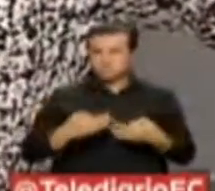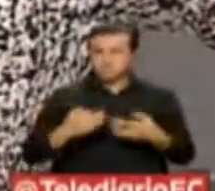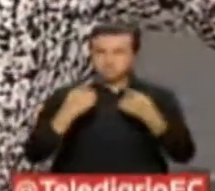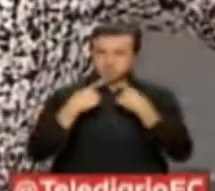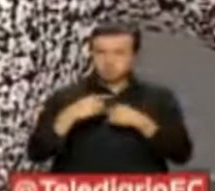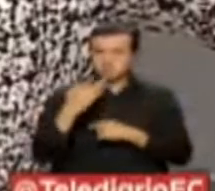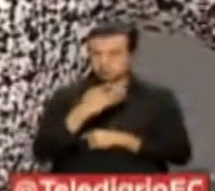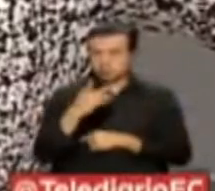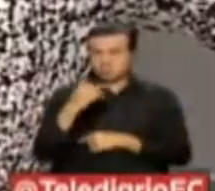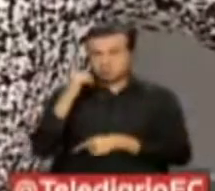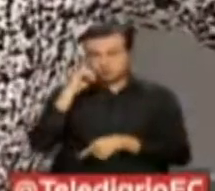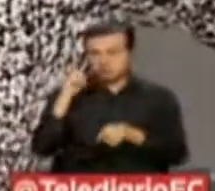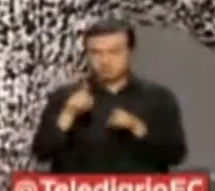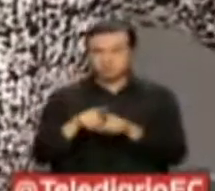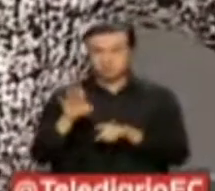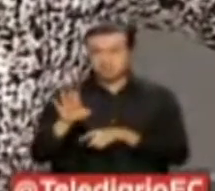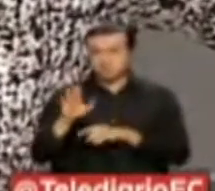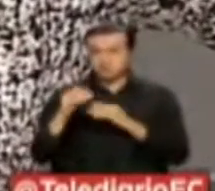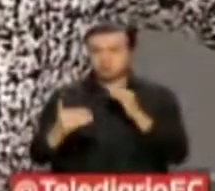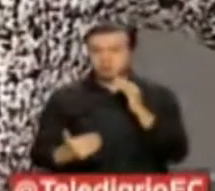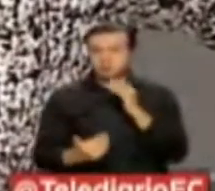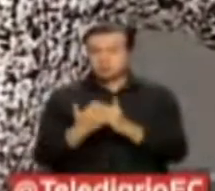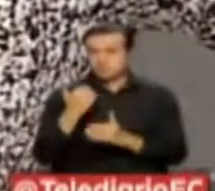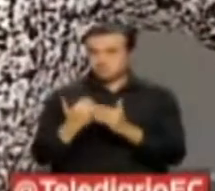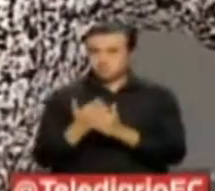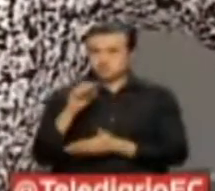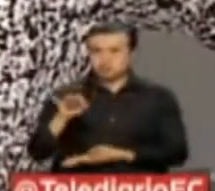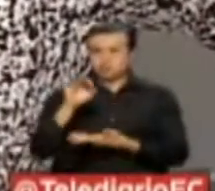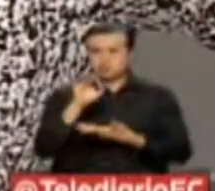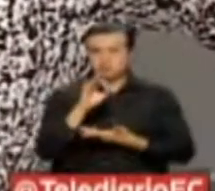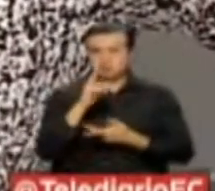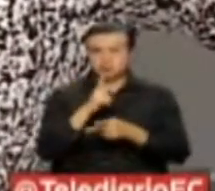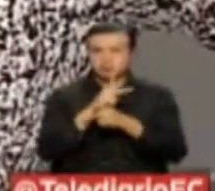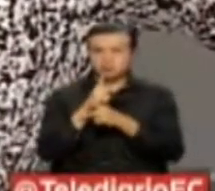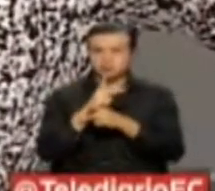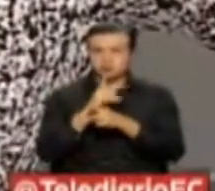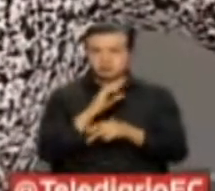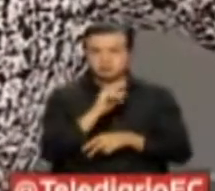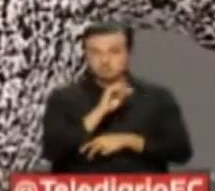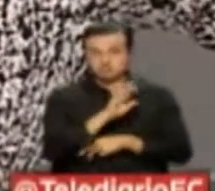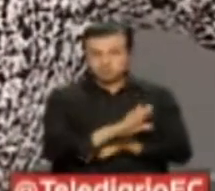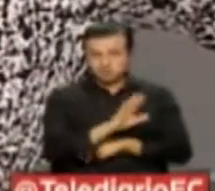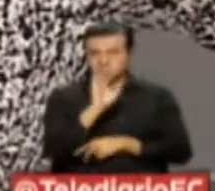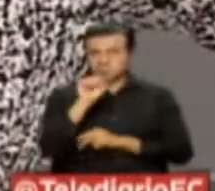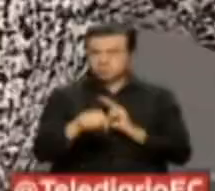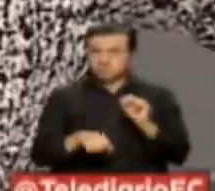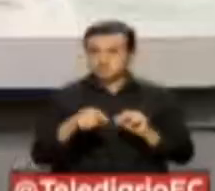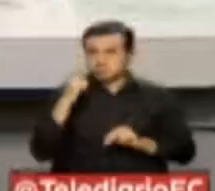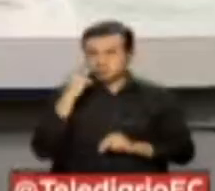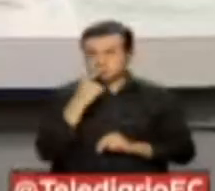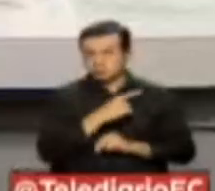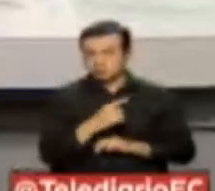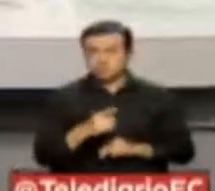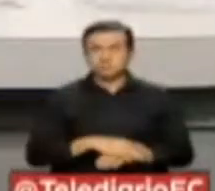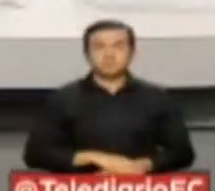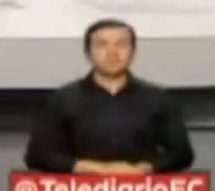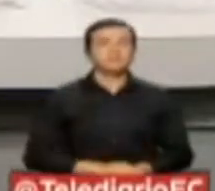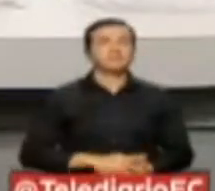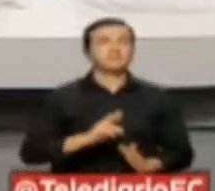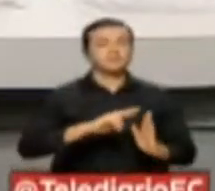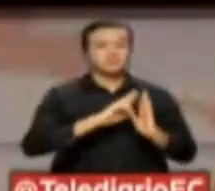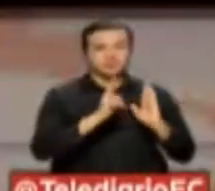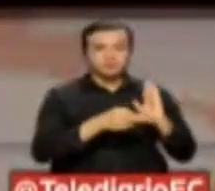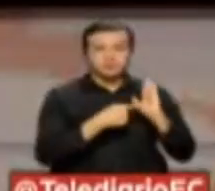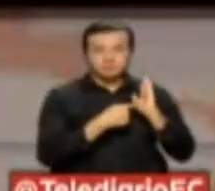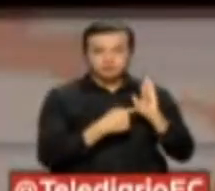ustedes están de acuerdo con estos los nuevos representantes del consejo nacional electoral deberán hacer esto bueno el reglamento